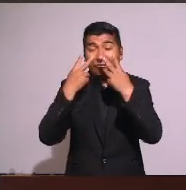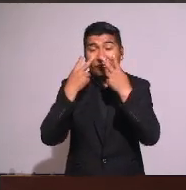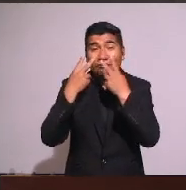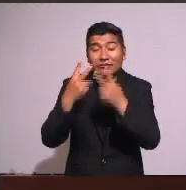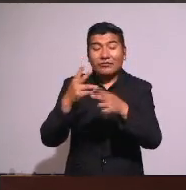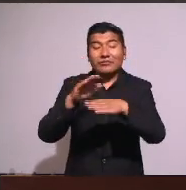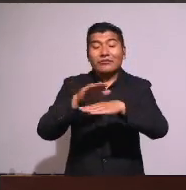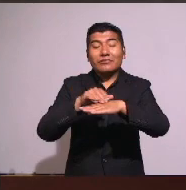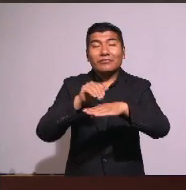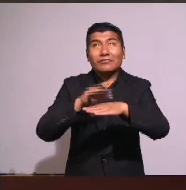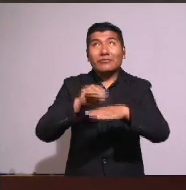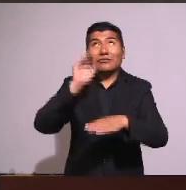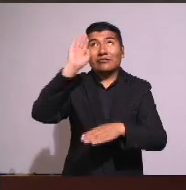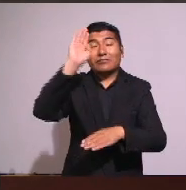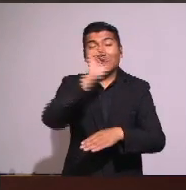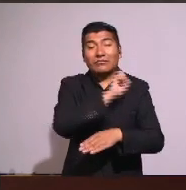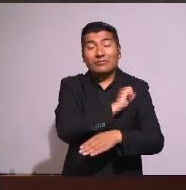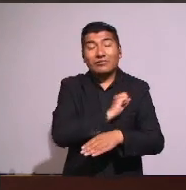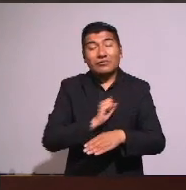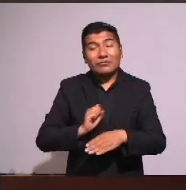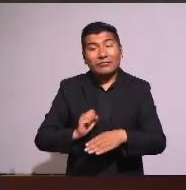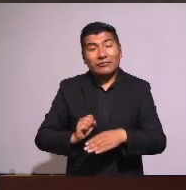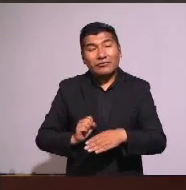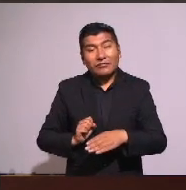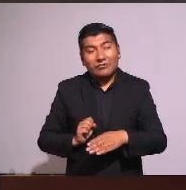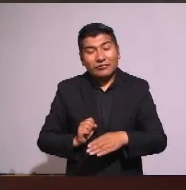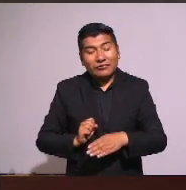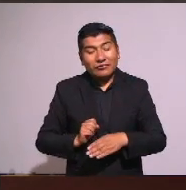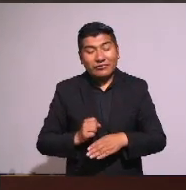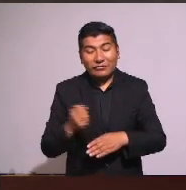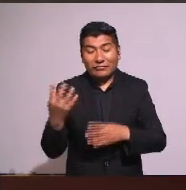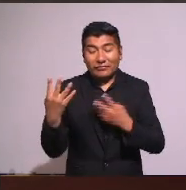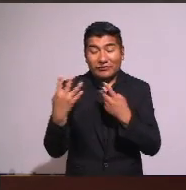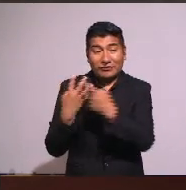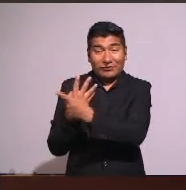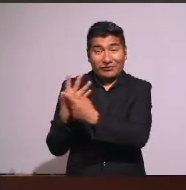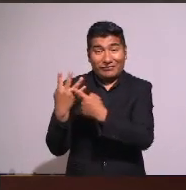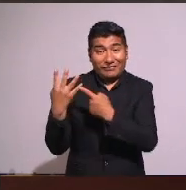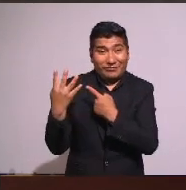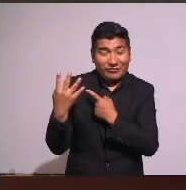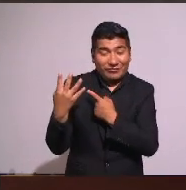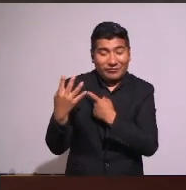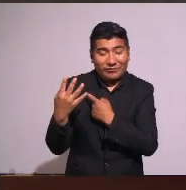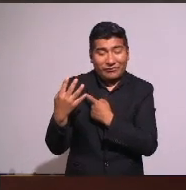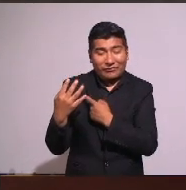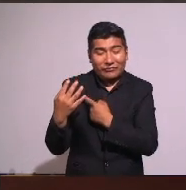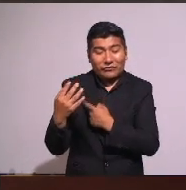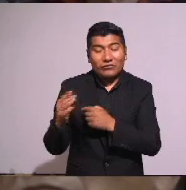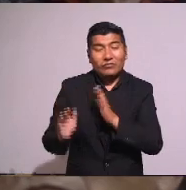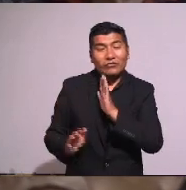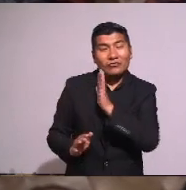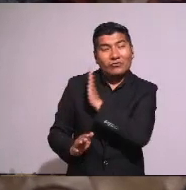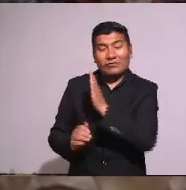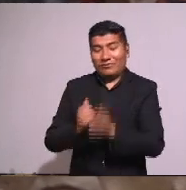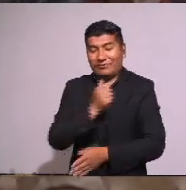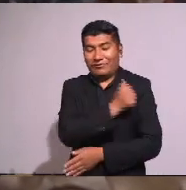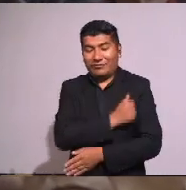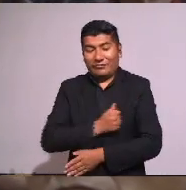del llamado del Señor provoca en estos hombres una actitud